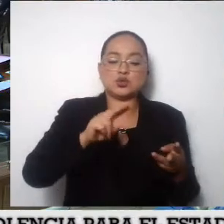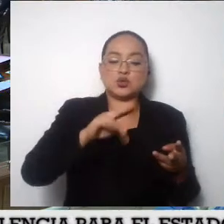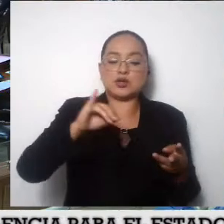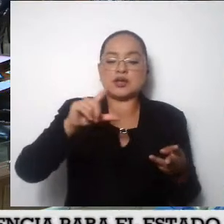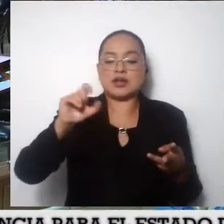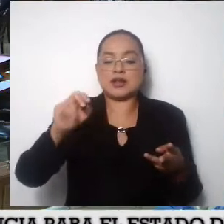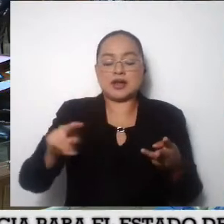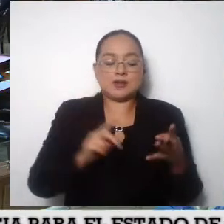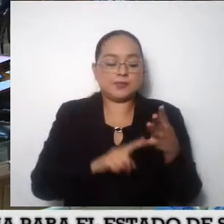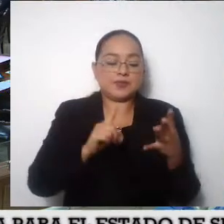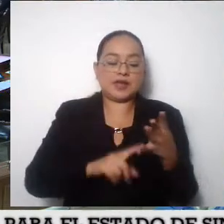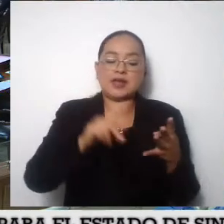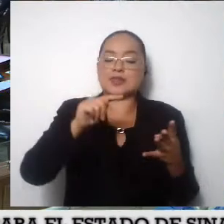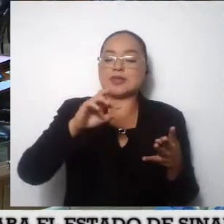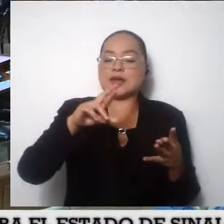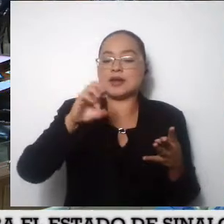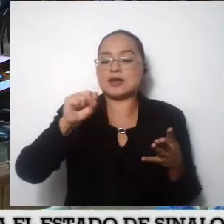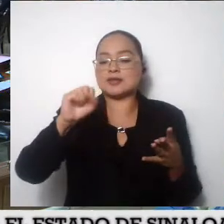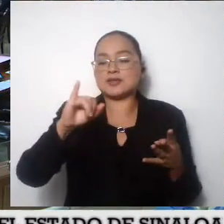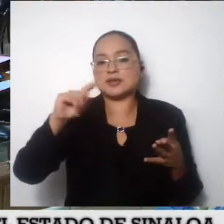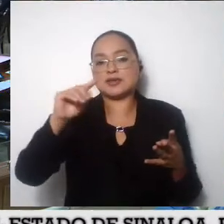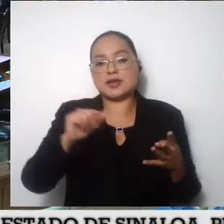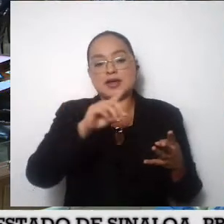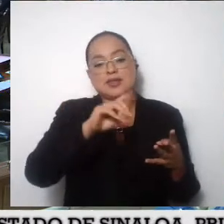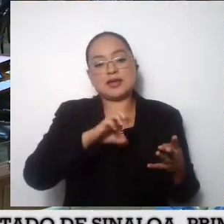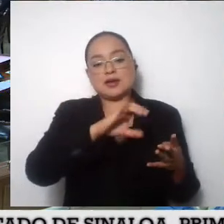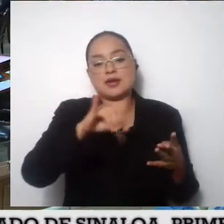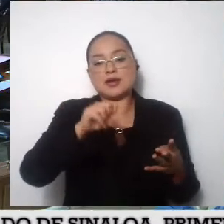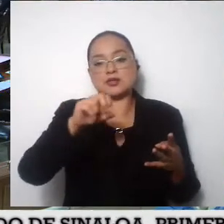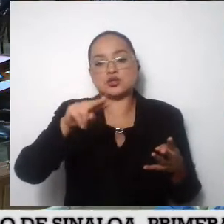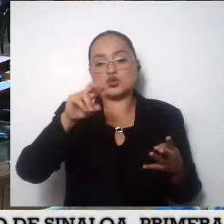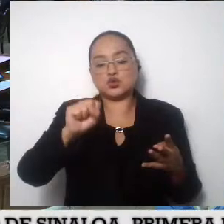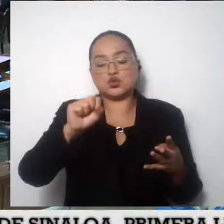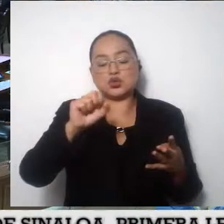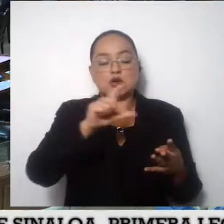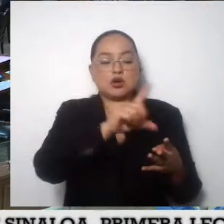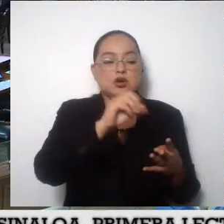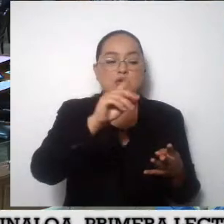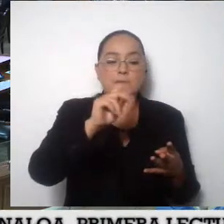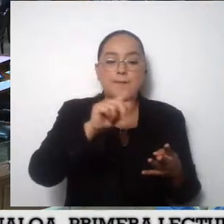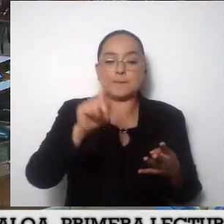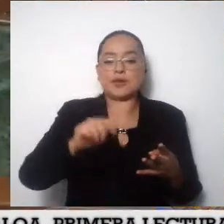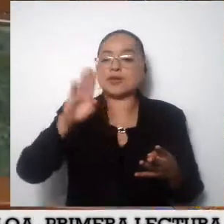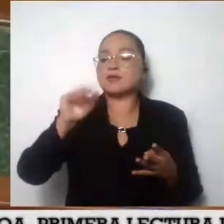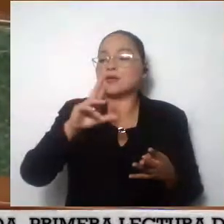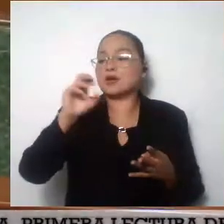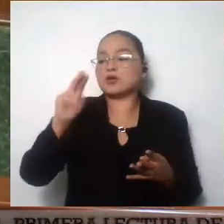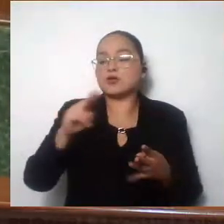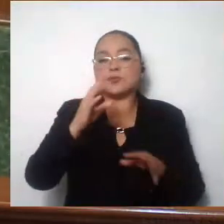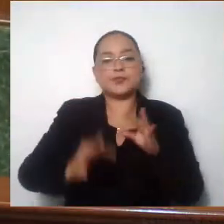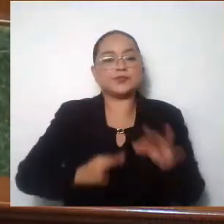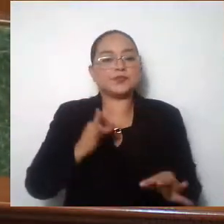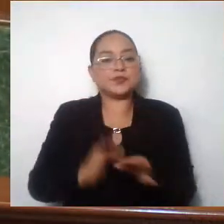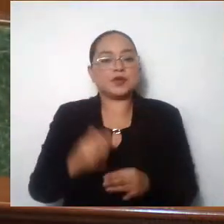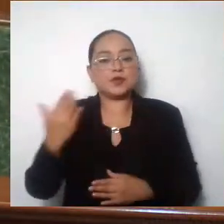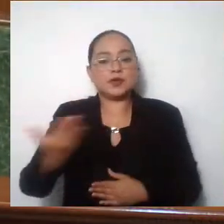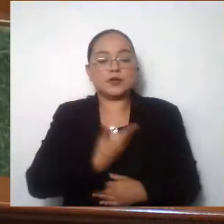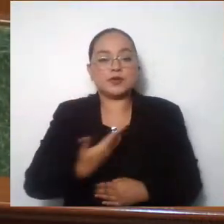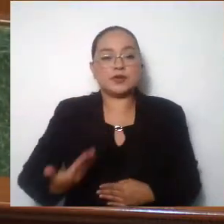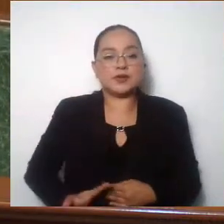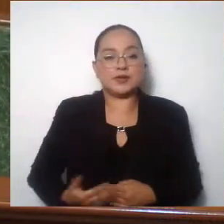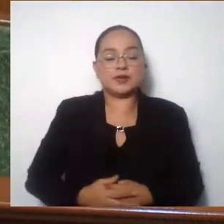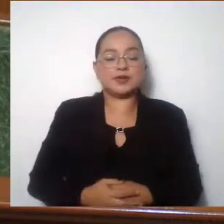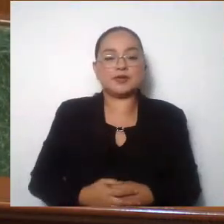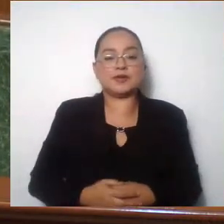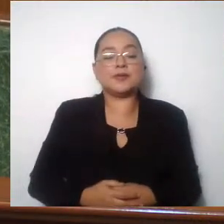Ortiz, ciudadana Teresita de Jesús López Barrón. Es cuanto, diputado presidente. Gracias, diputada secretaria. Habiéndosele